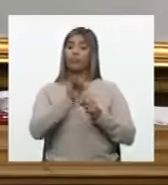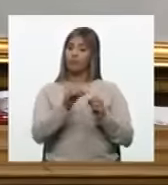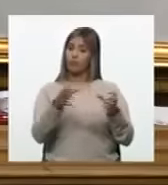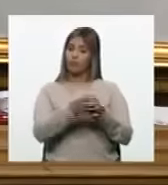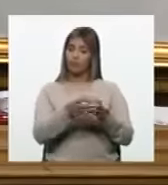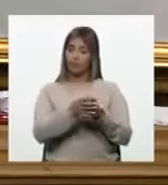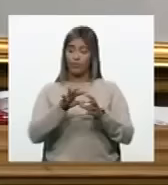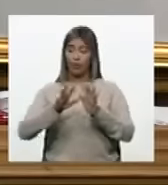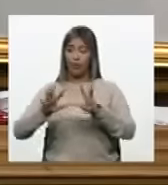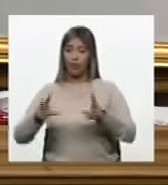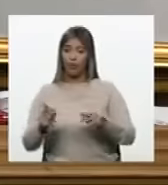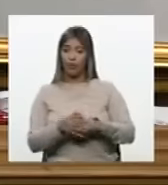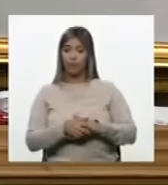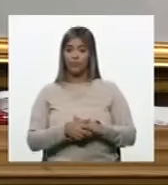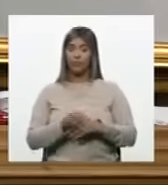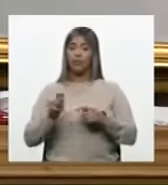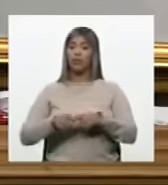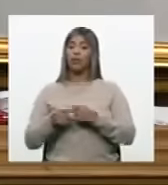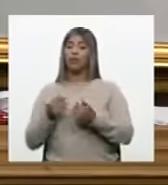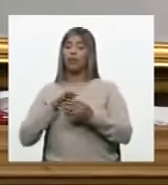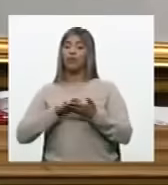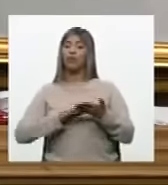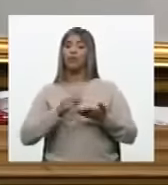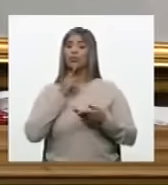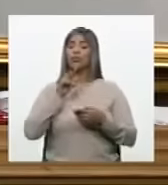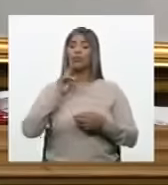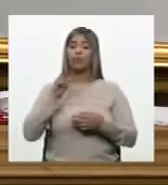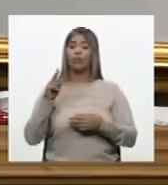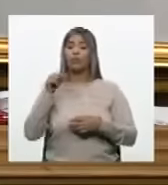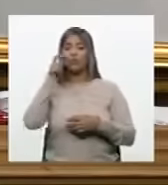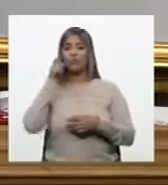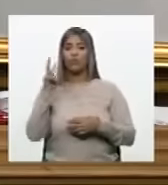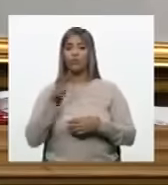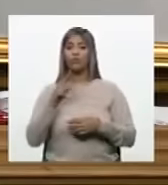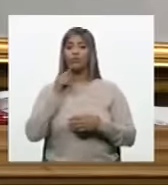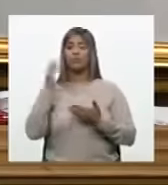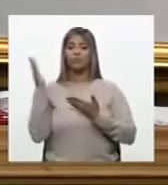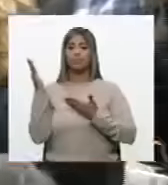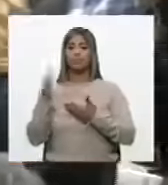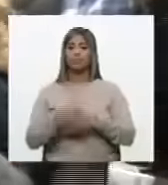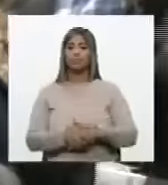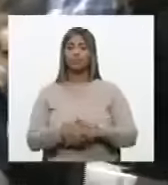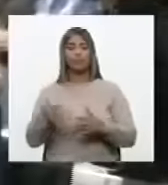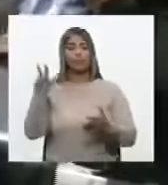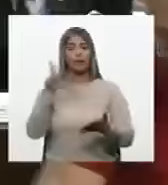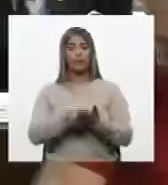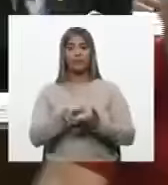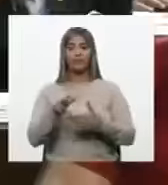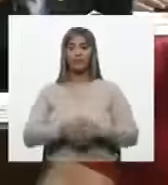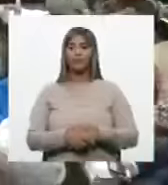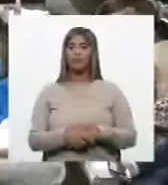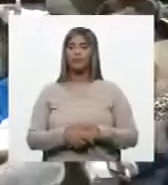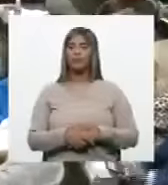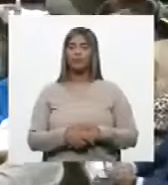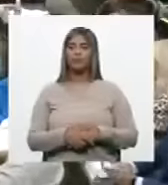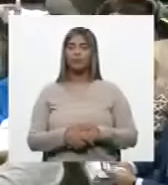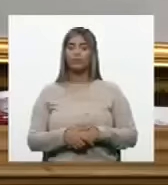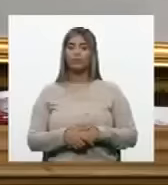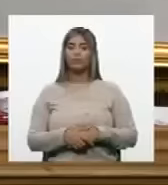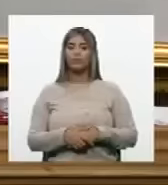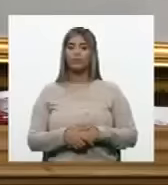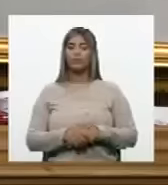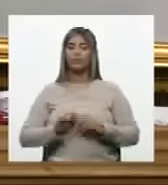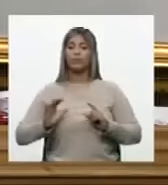de robo para resarcir los daños contra la República y el pueblo venezolano. En consideración, aprobado por unanimidad.